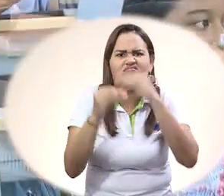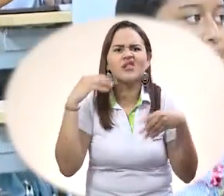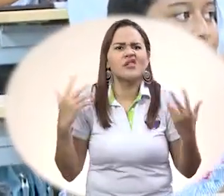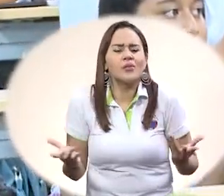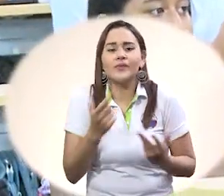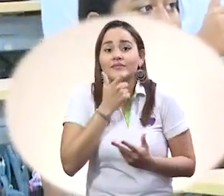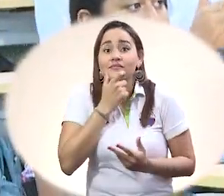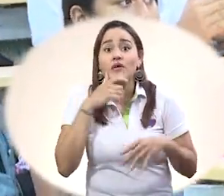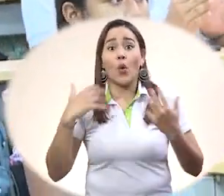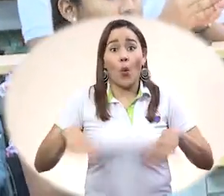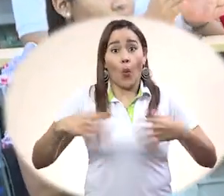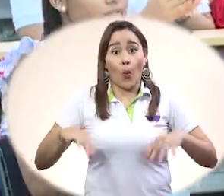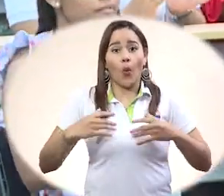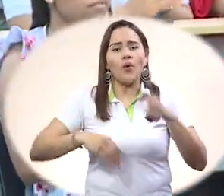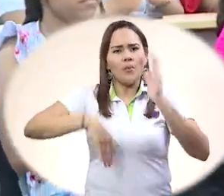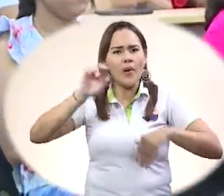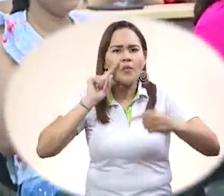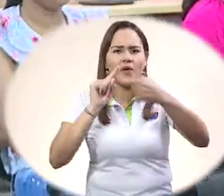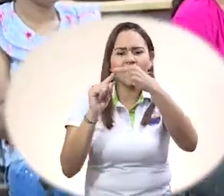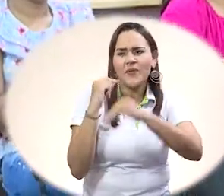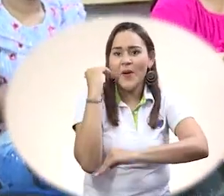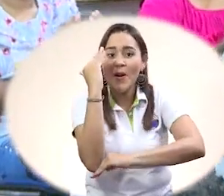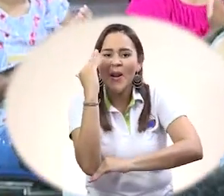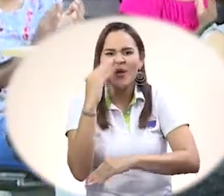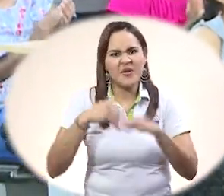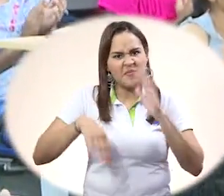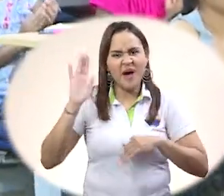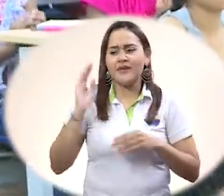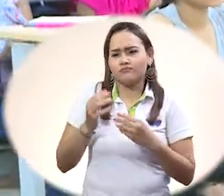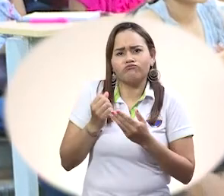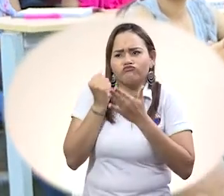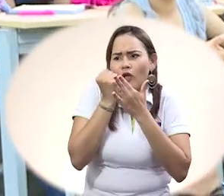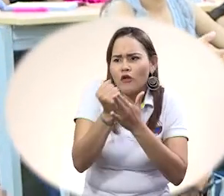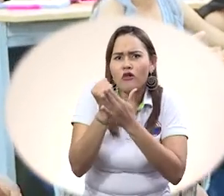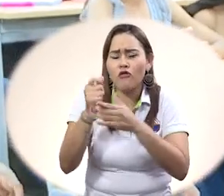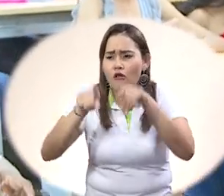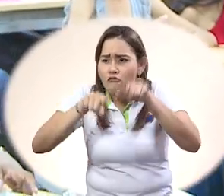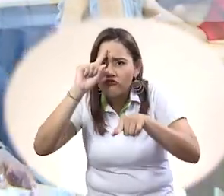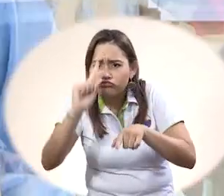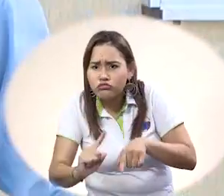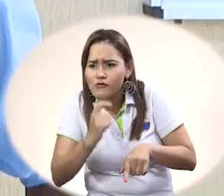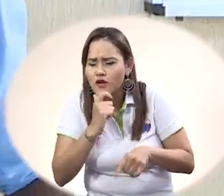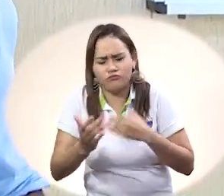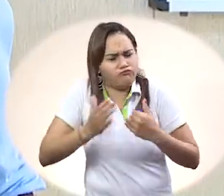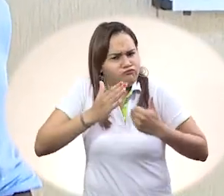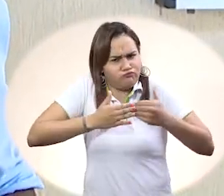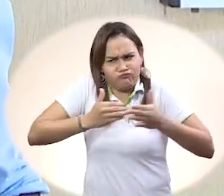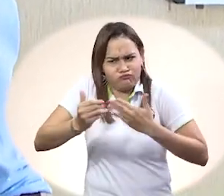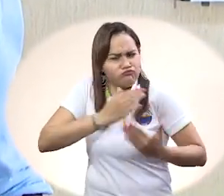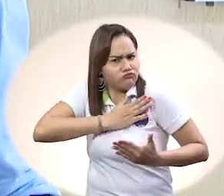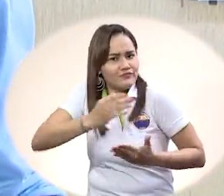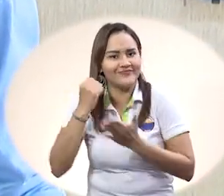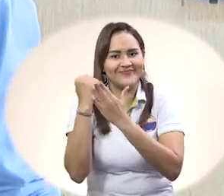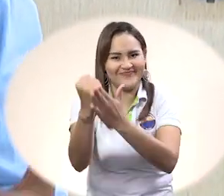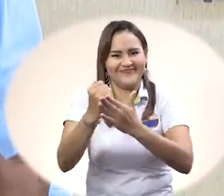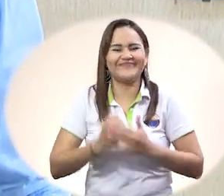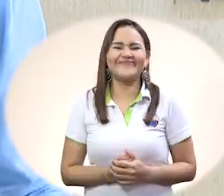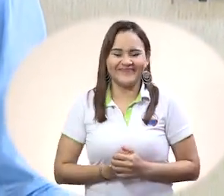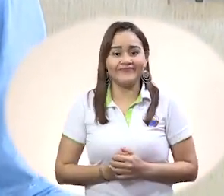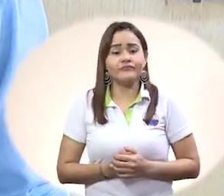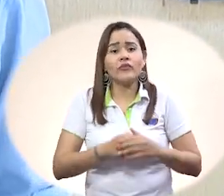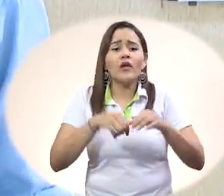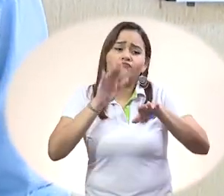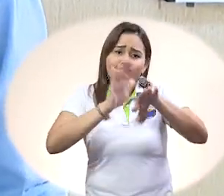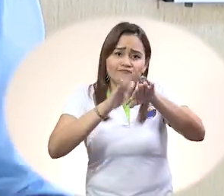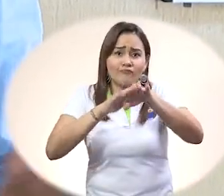al punto de ser ahora monitor en esta segunda lengua para otros estudiantes a todos los chicos de talento magdalenas sin importar su